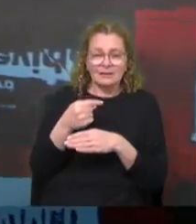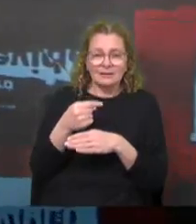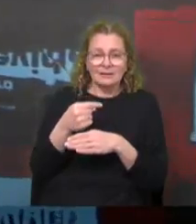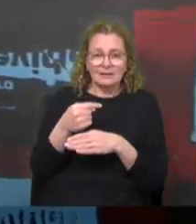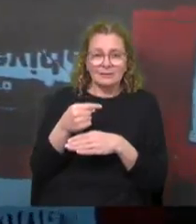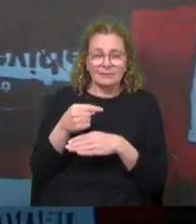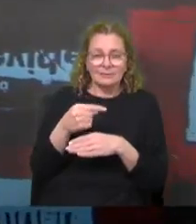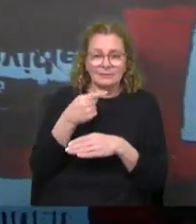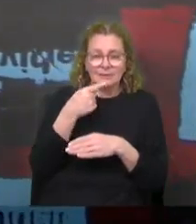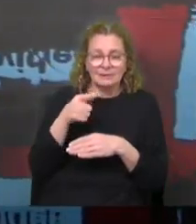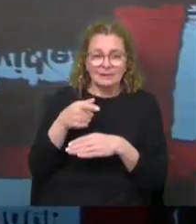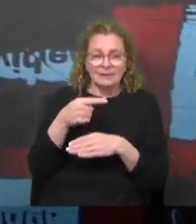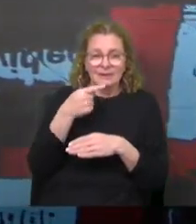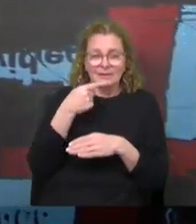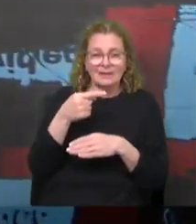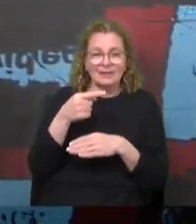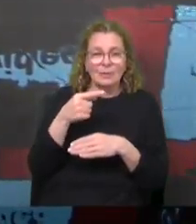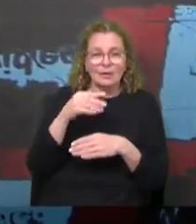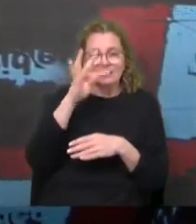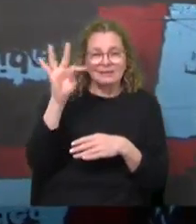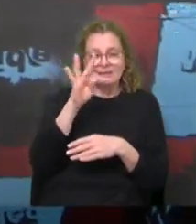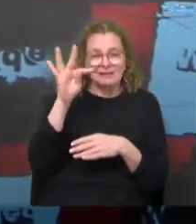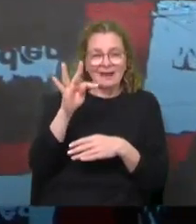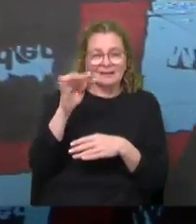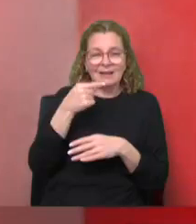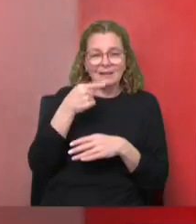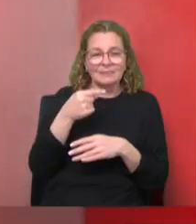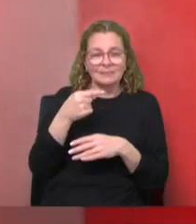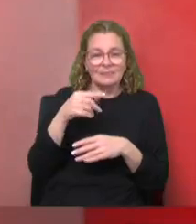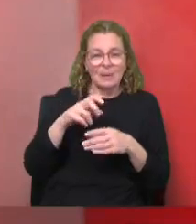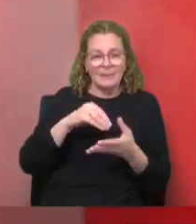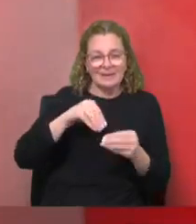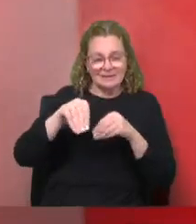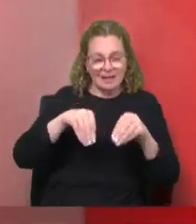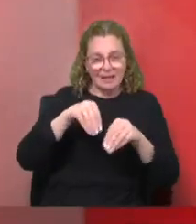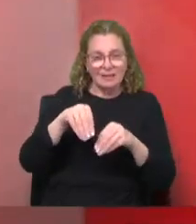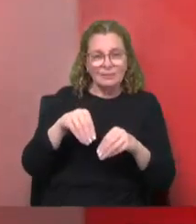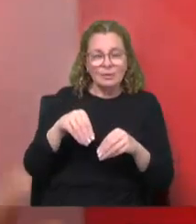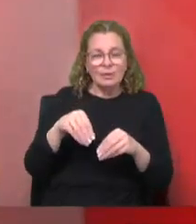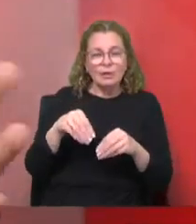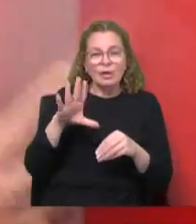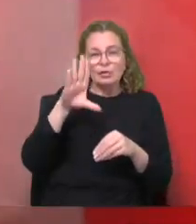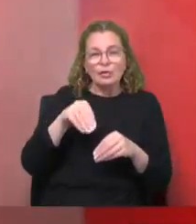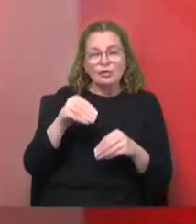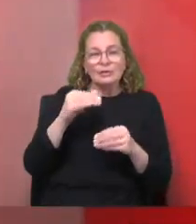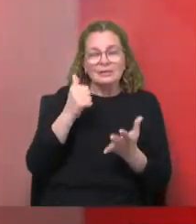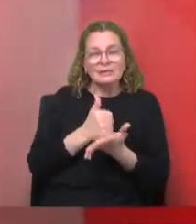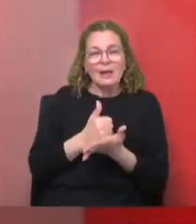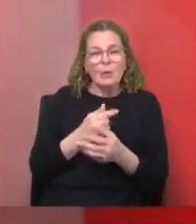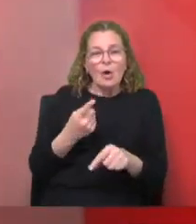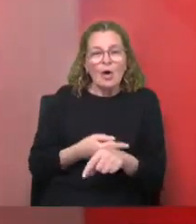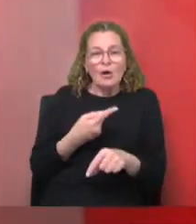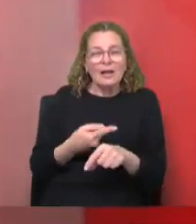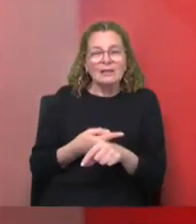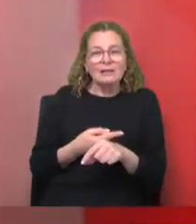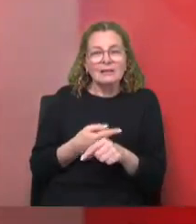poco, pero el domingo tempranito es el taller de diseño de juegos de mesa con él, donde te da todos los elementos para que en un par de horas diseñes